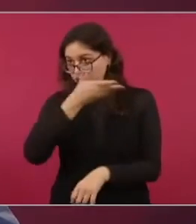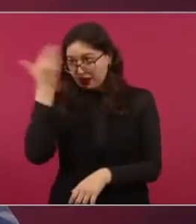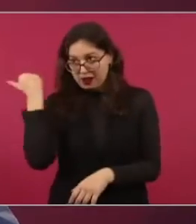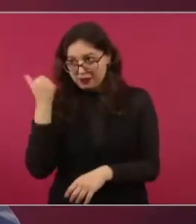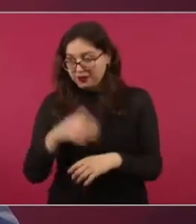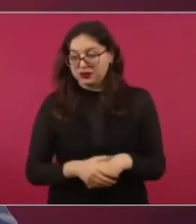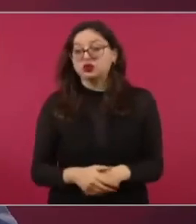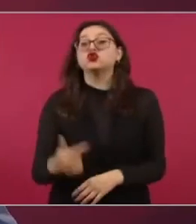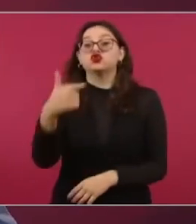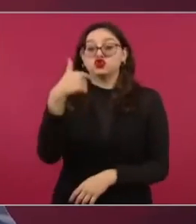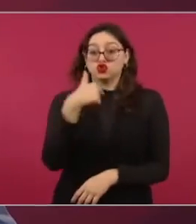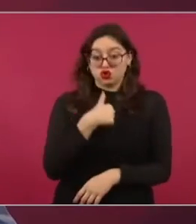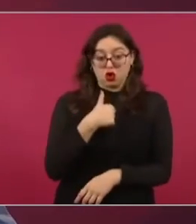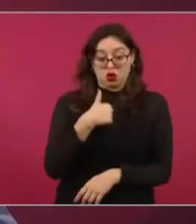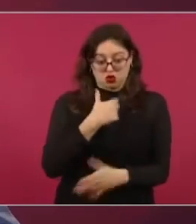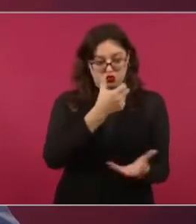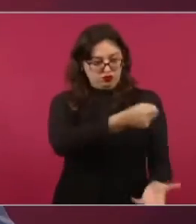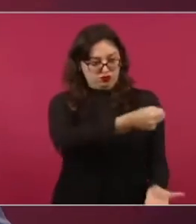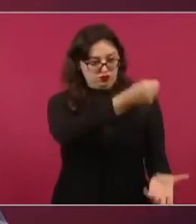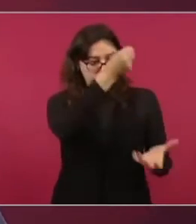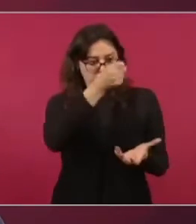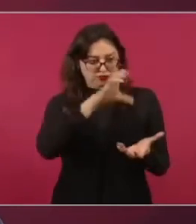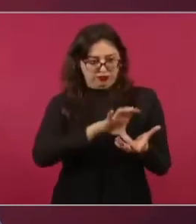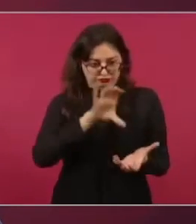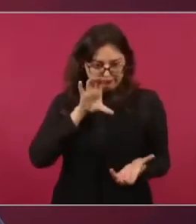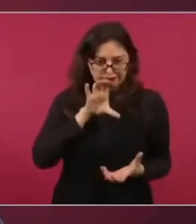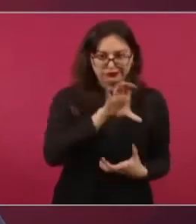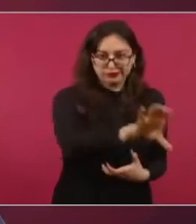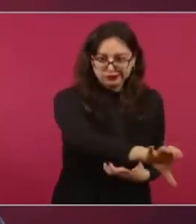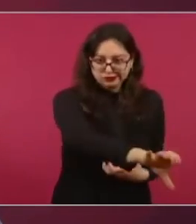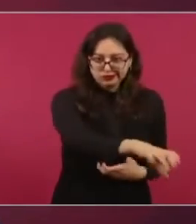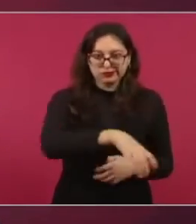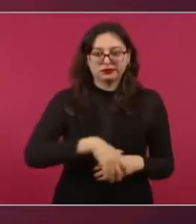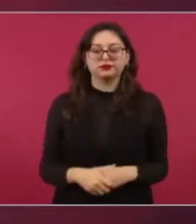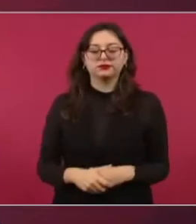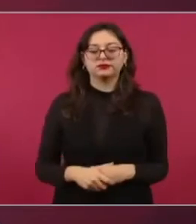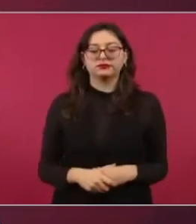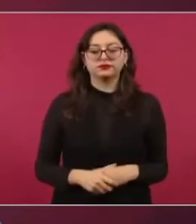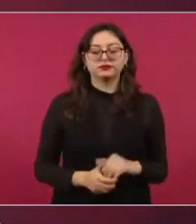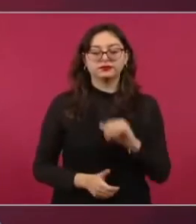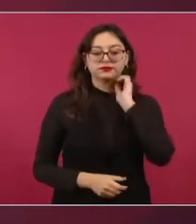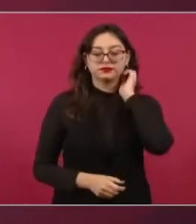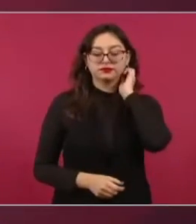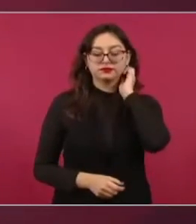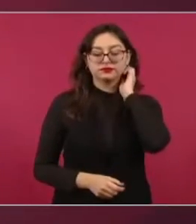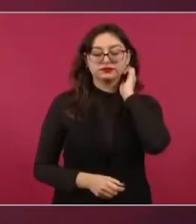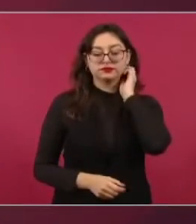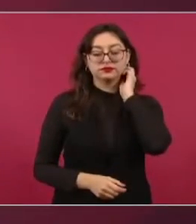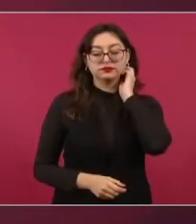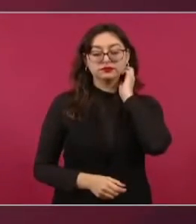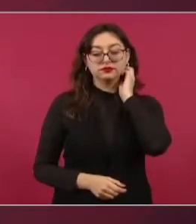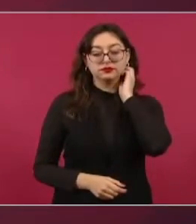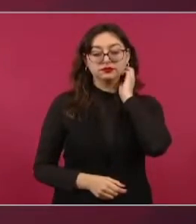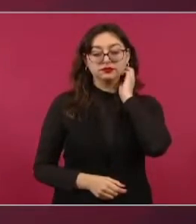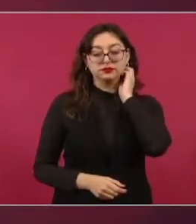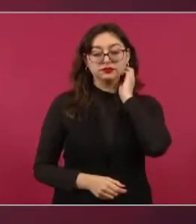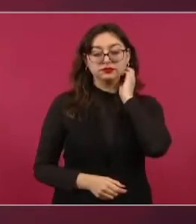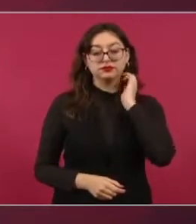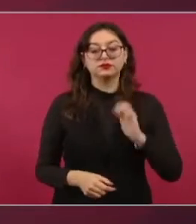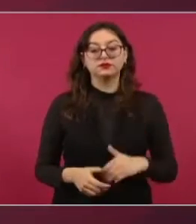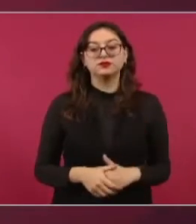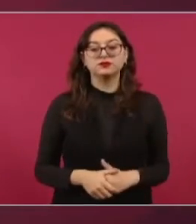y a sus hijos, o sea, para que no se piense que llegar